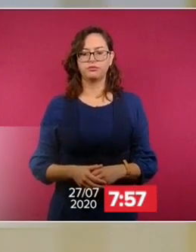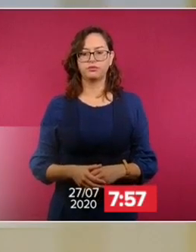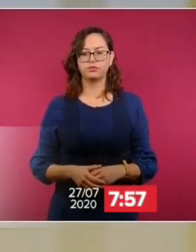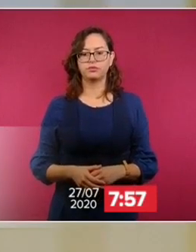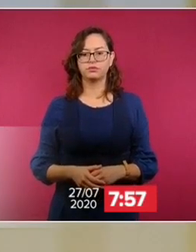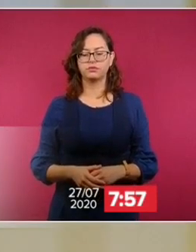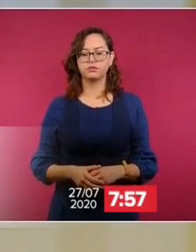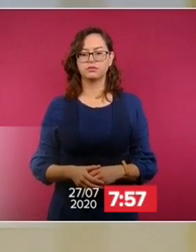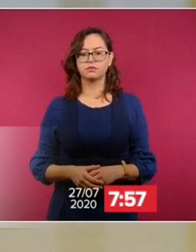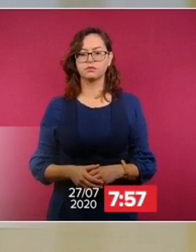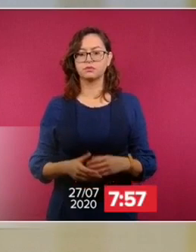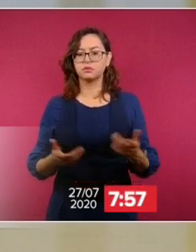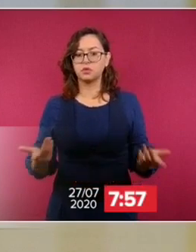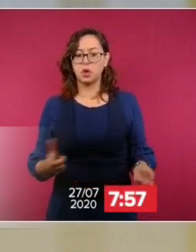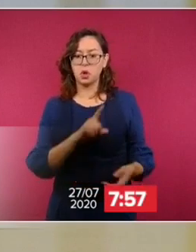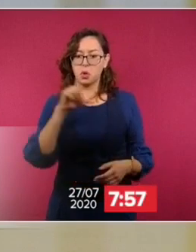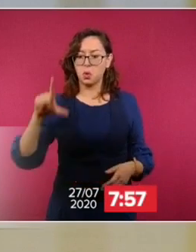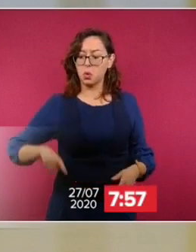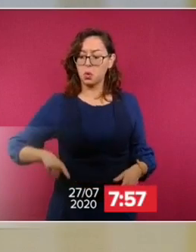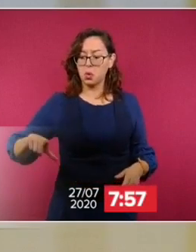al servicio de una minoría,